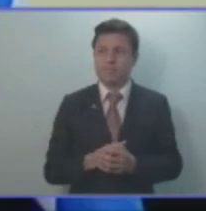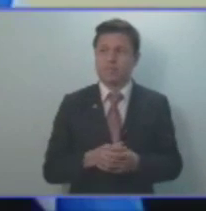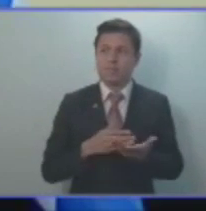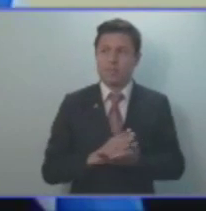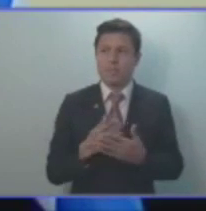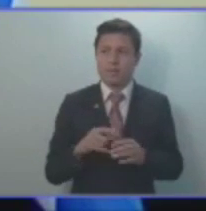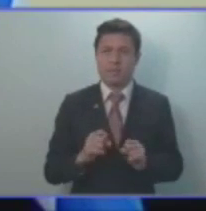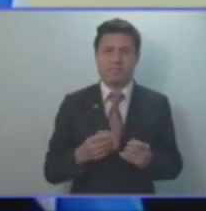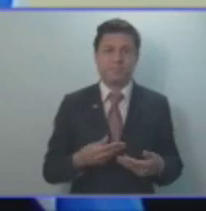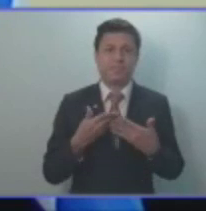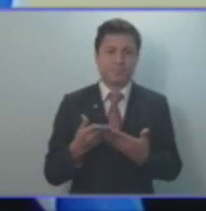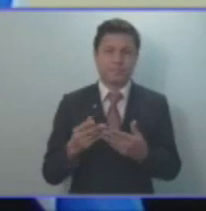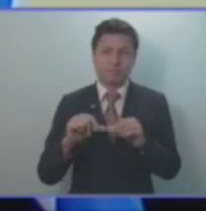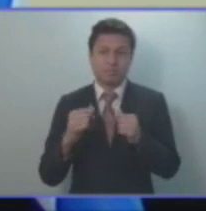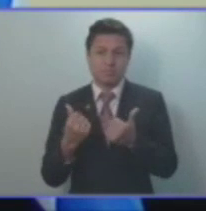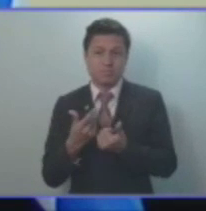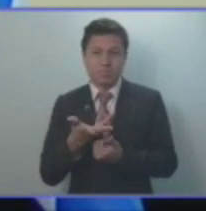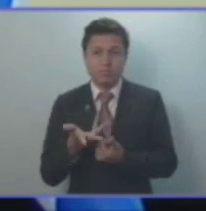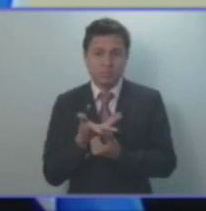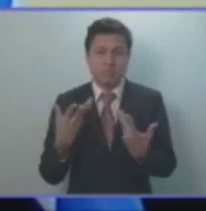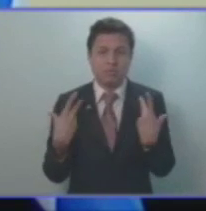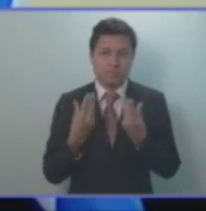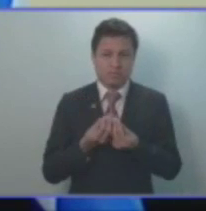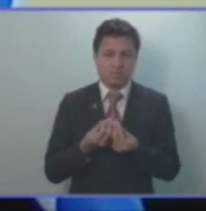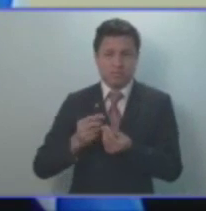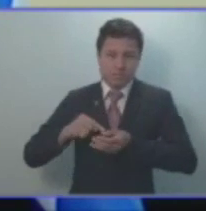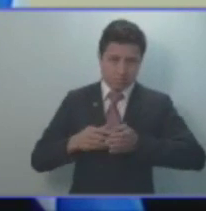poseer organizaciones sociales